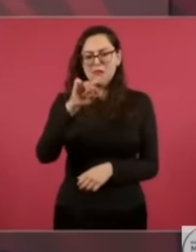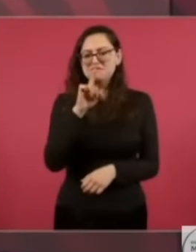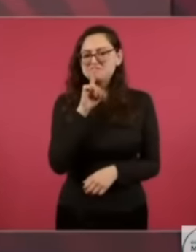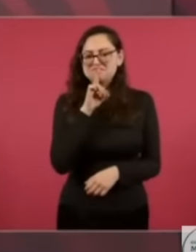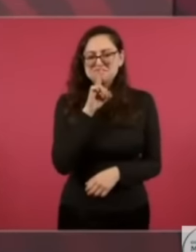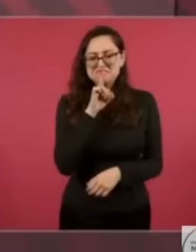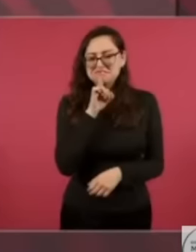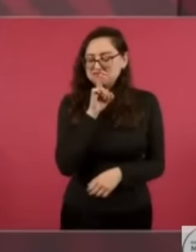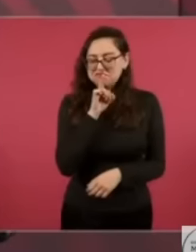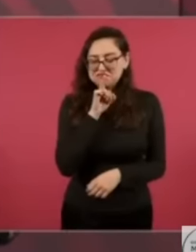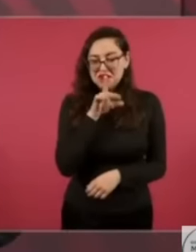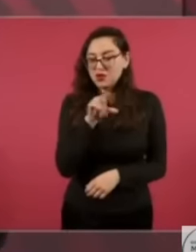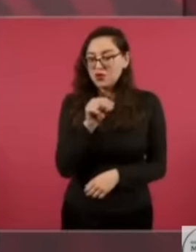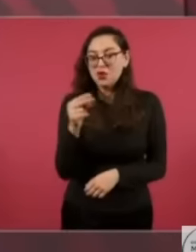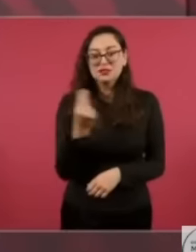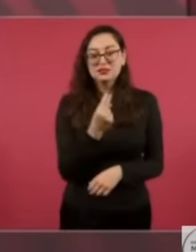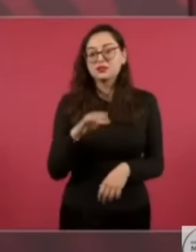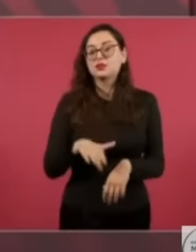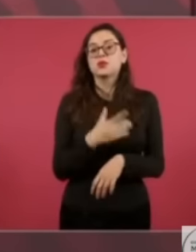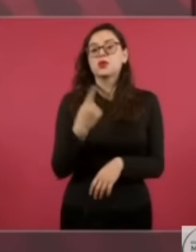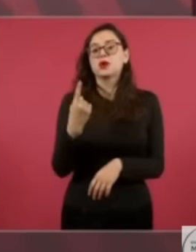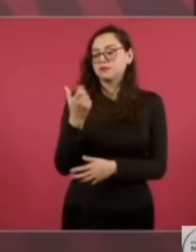Cuando hay corrupción como era antes,